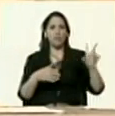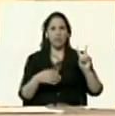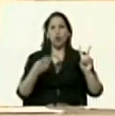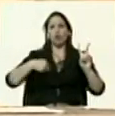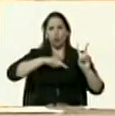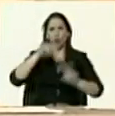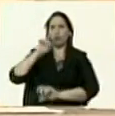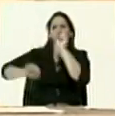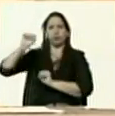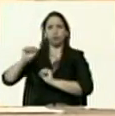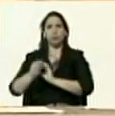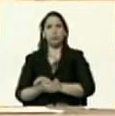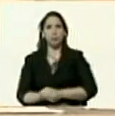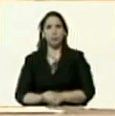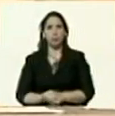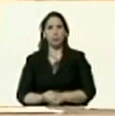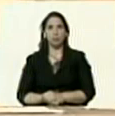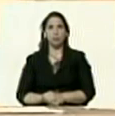lo repudiamos.